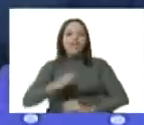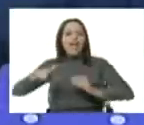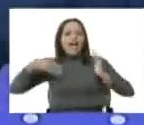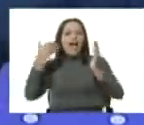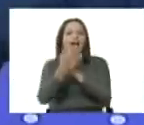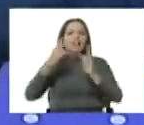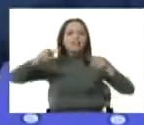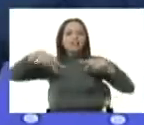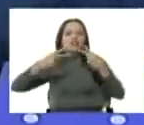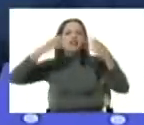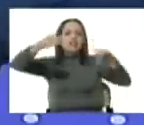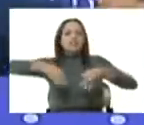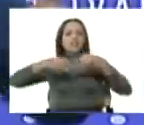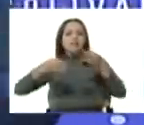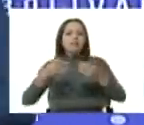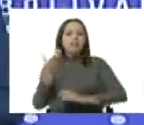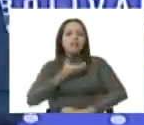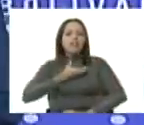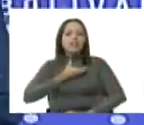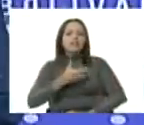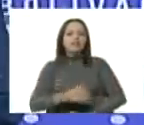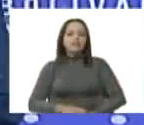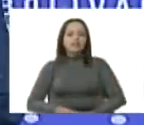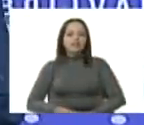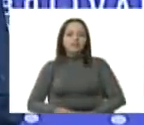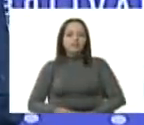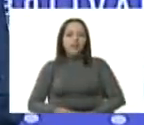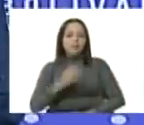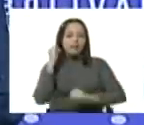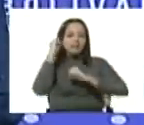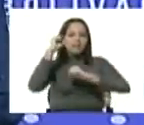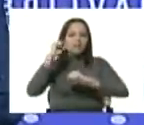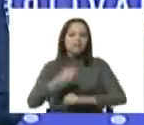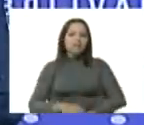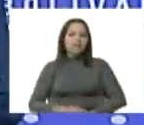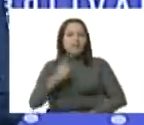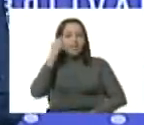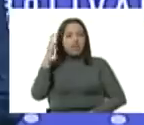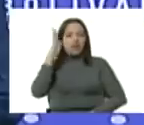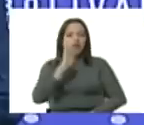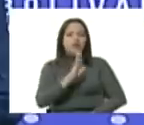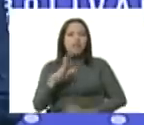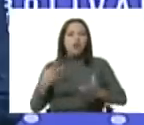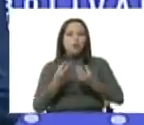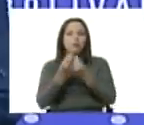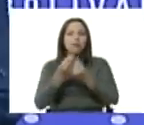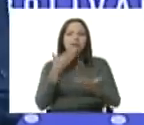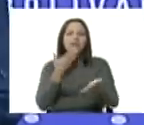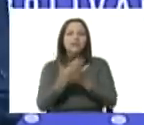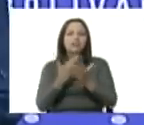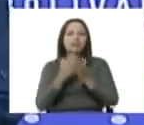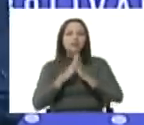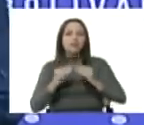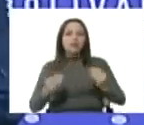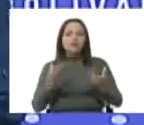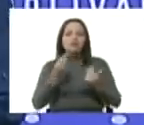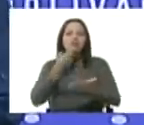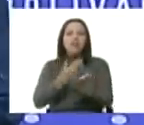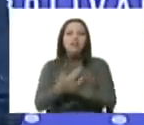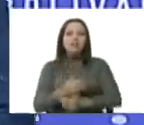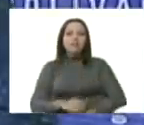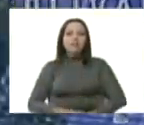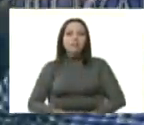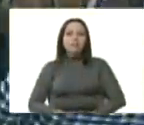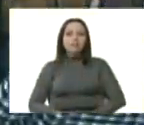la victoria siempre, alcaldes! ¡Venceremos! Que Dios los bendiga, pues, y los acompañe. Gracias por todo. Muchas gracias.